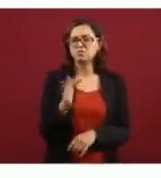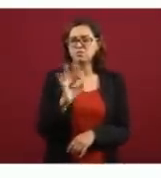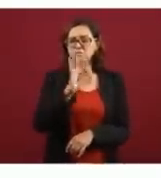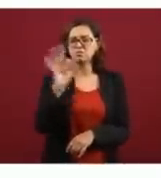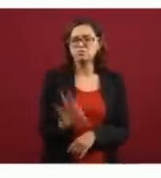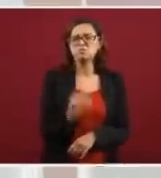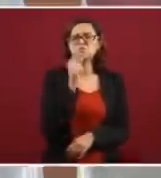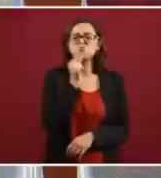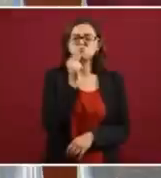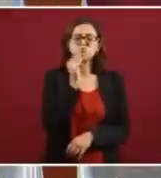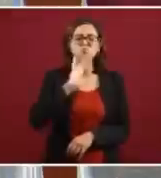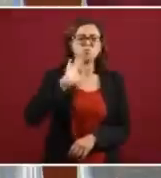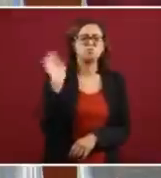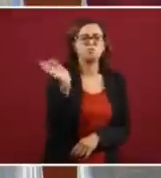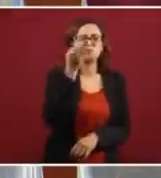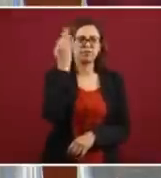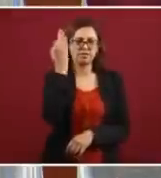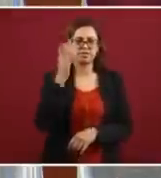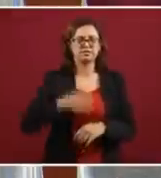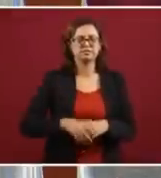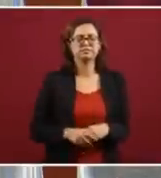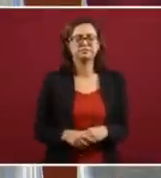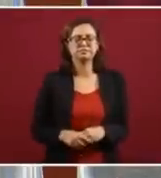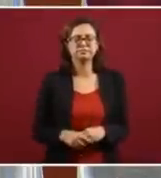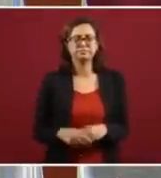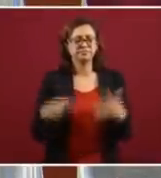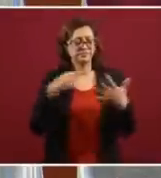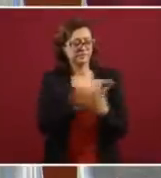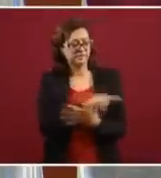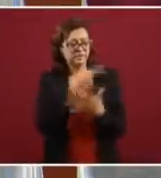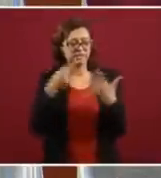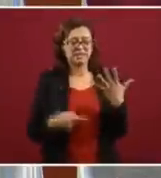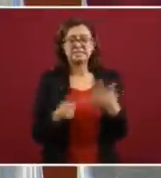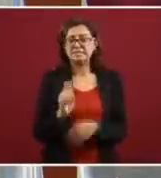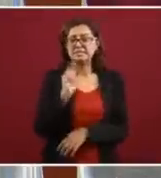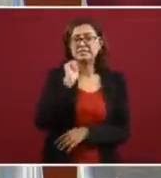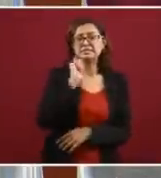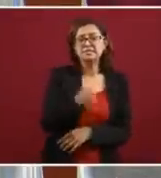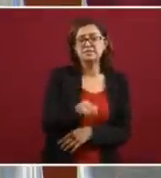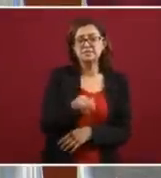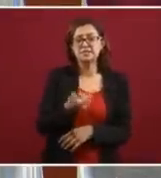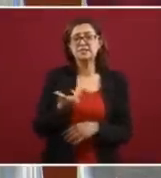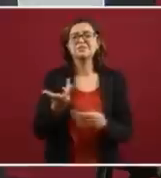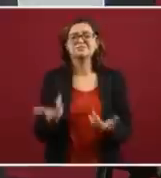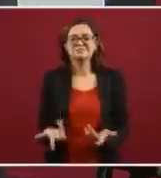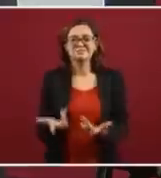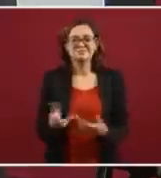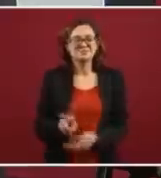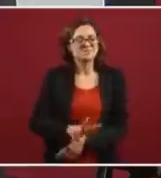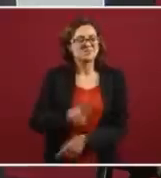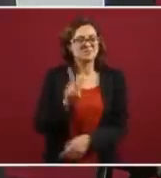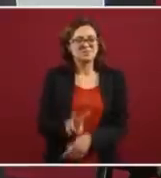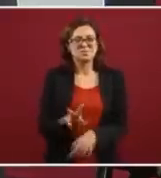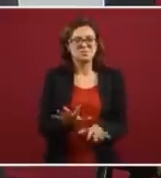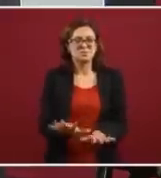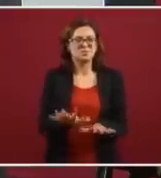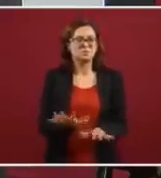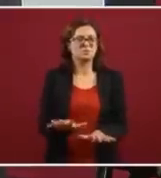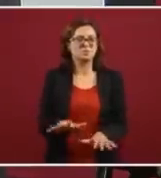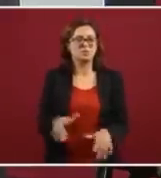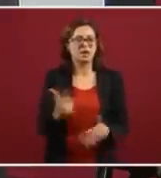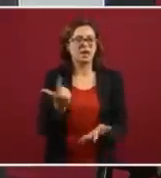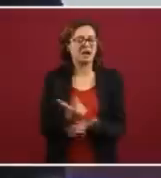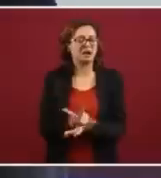55% de la Policía Federal. Esto es, nos informa de la dimensión del reto